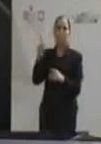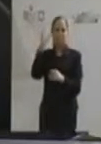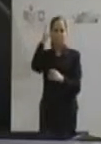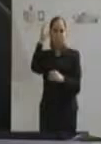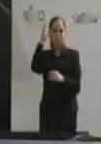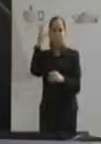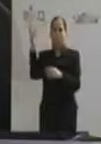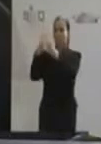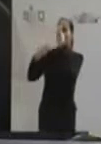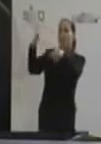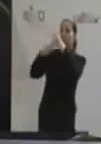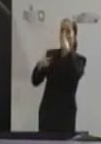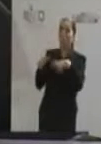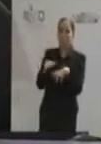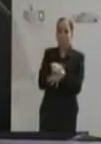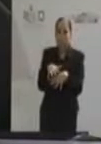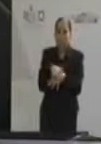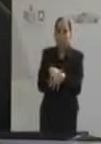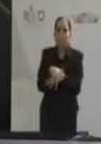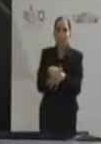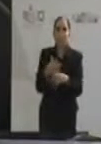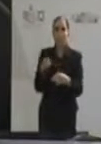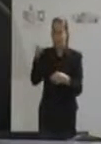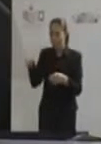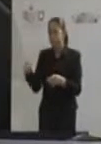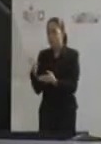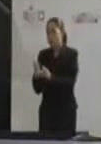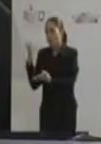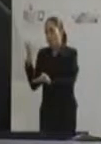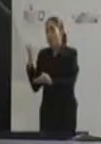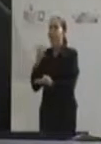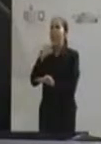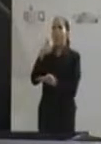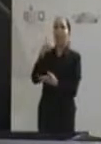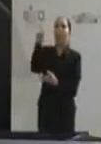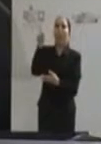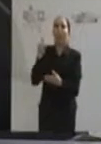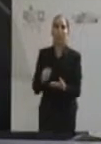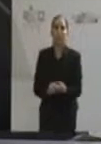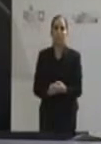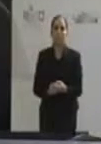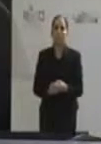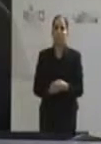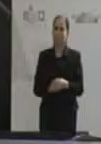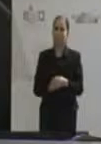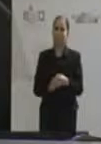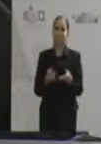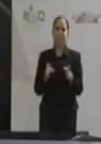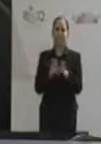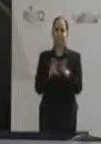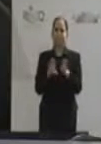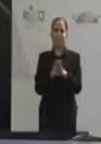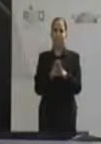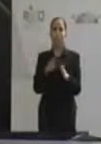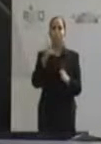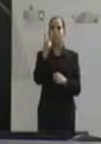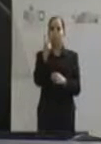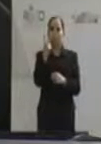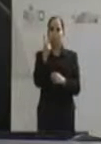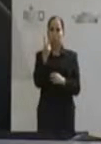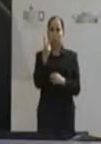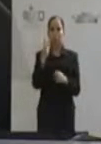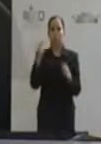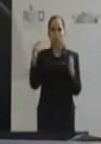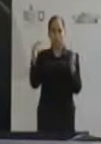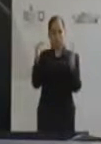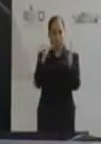de pesos. Lo que podemos hacer con 2.5 millones de pesos. Con 2.5 millones de